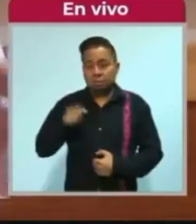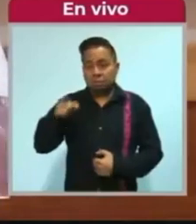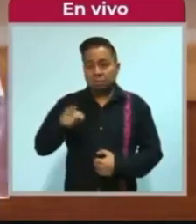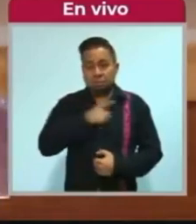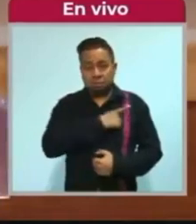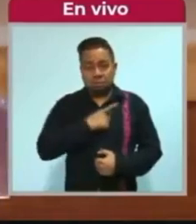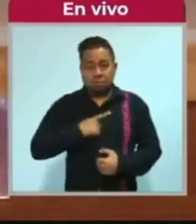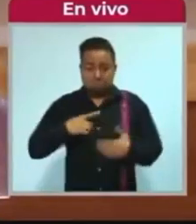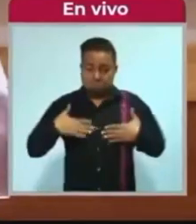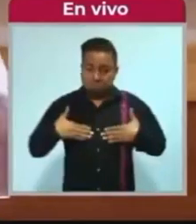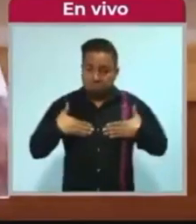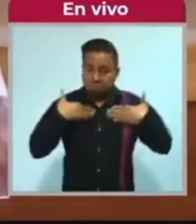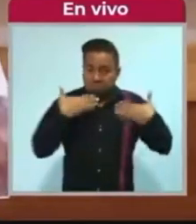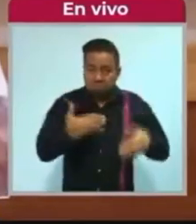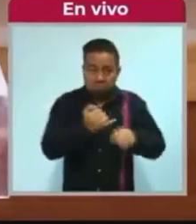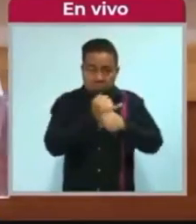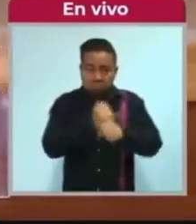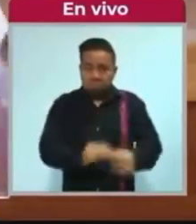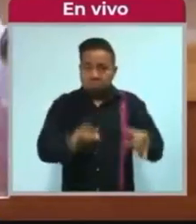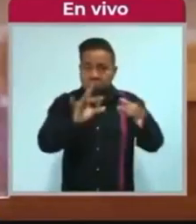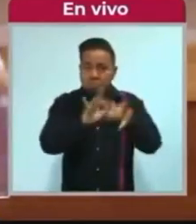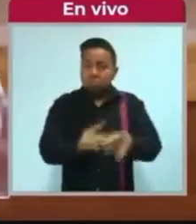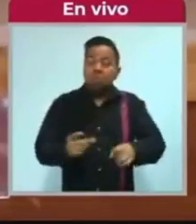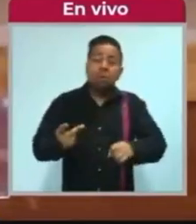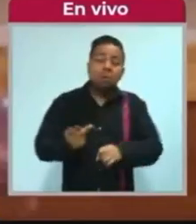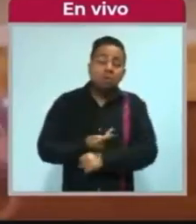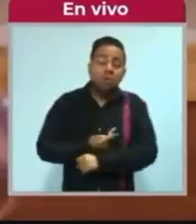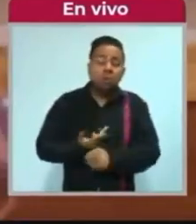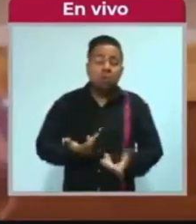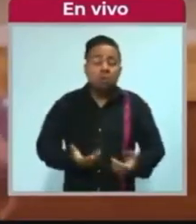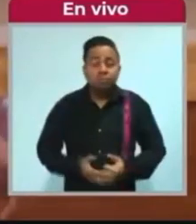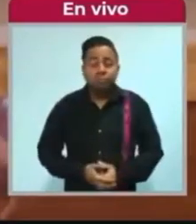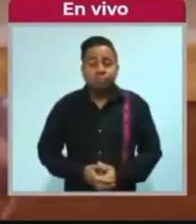decir, informar qué pasó